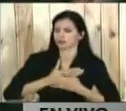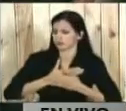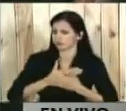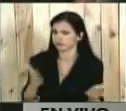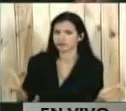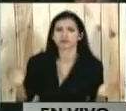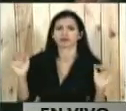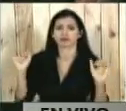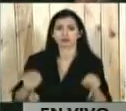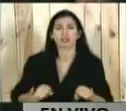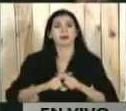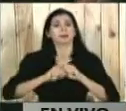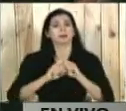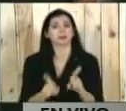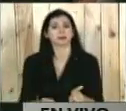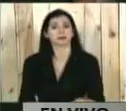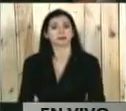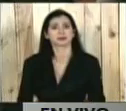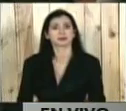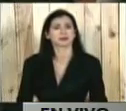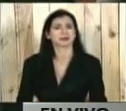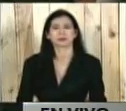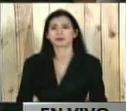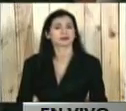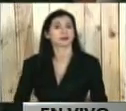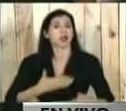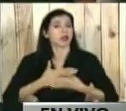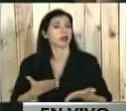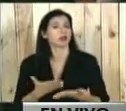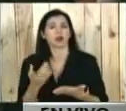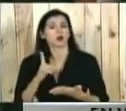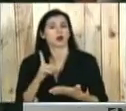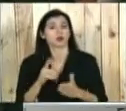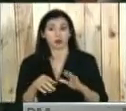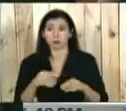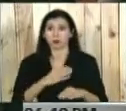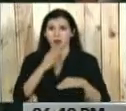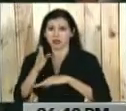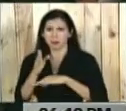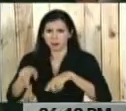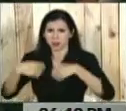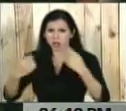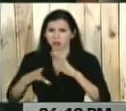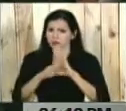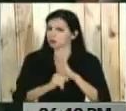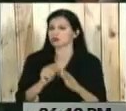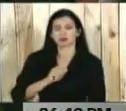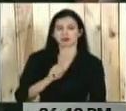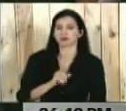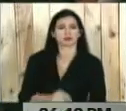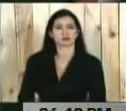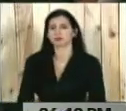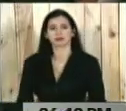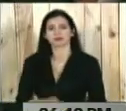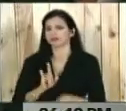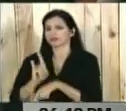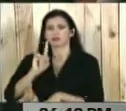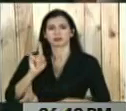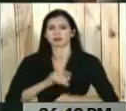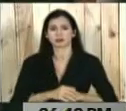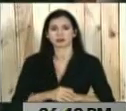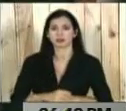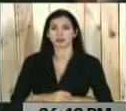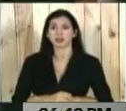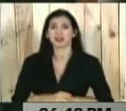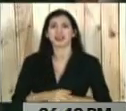orden. Lo que no estoy a la orden es para violar la Constitución, ni para prestarme para ningún tipo de